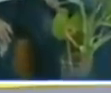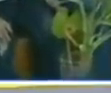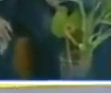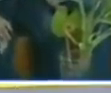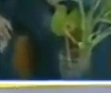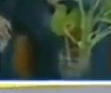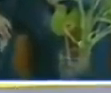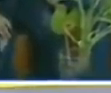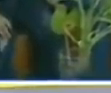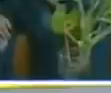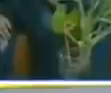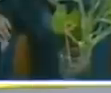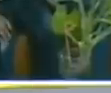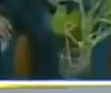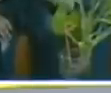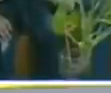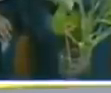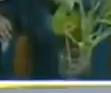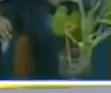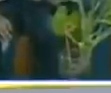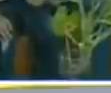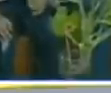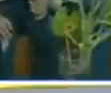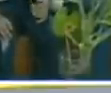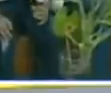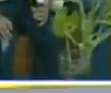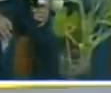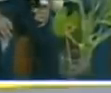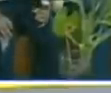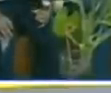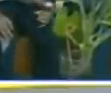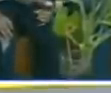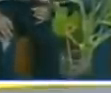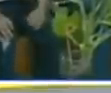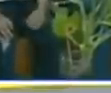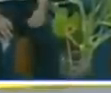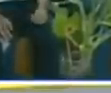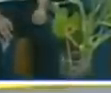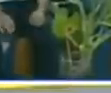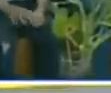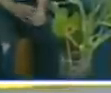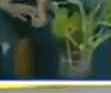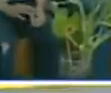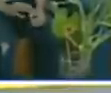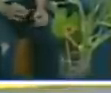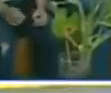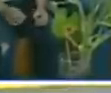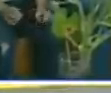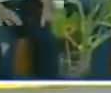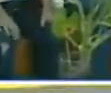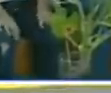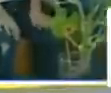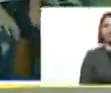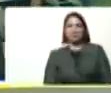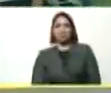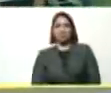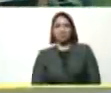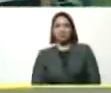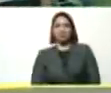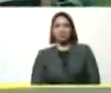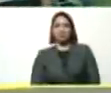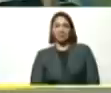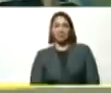niña que tiene su cola, mira, vestida de amarillo. De verdad me alegran mucho sus palabras. 16